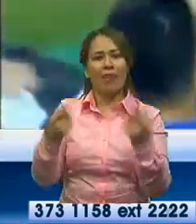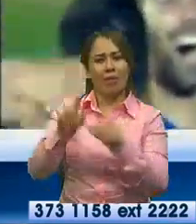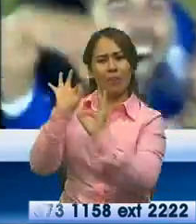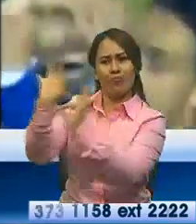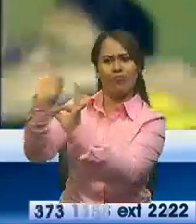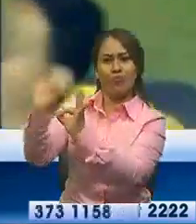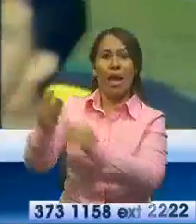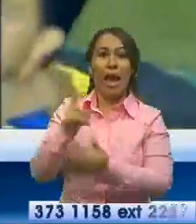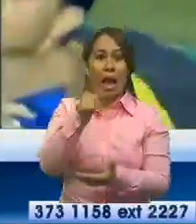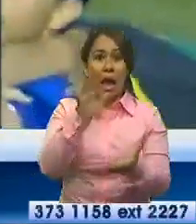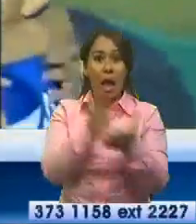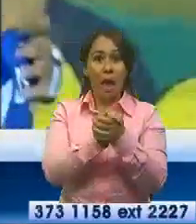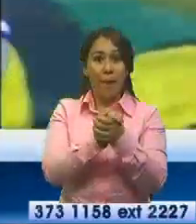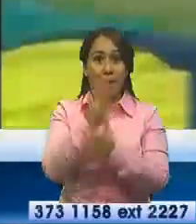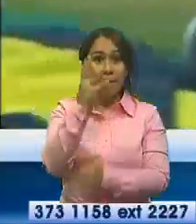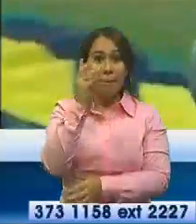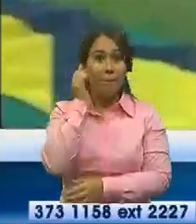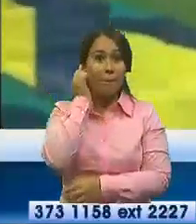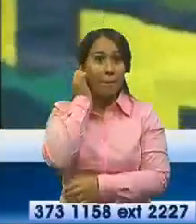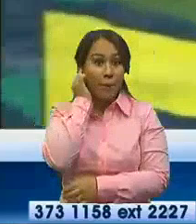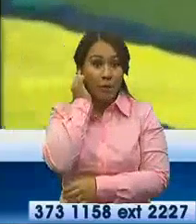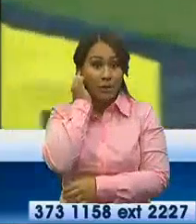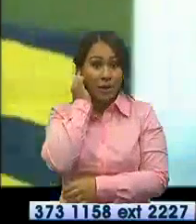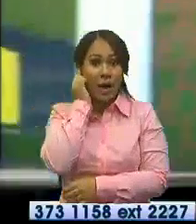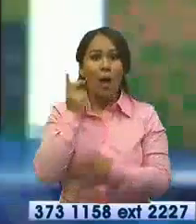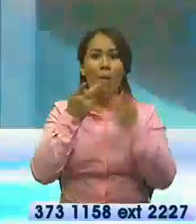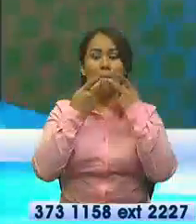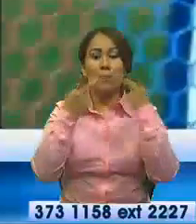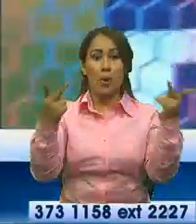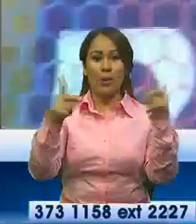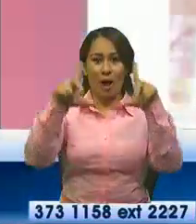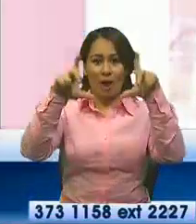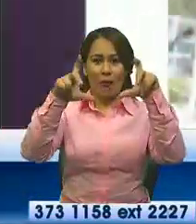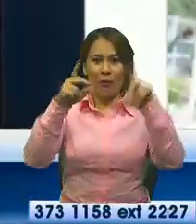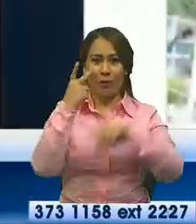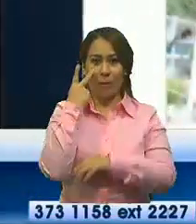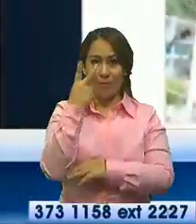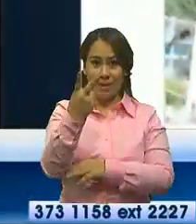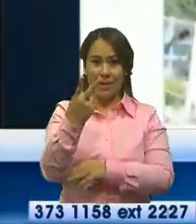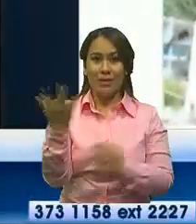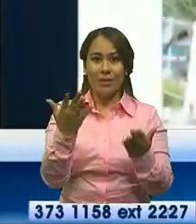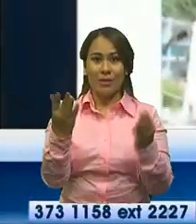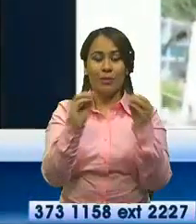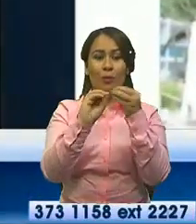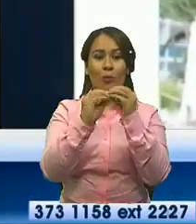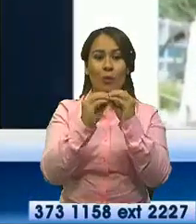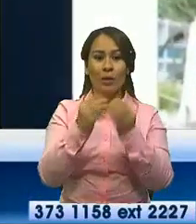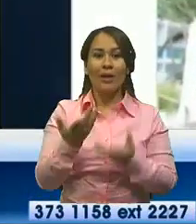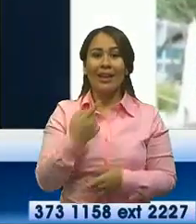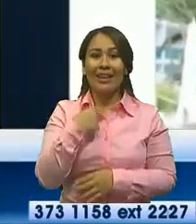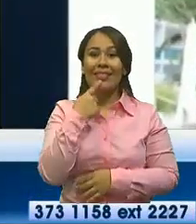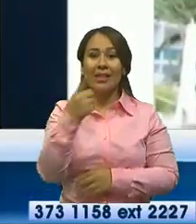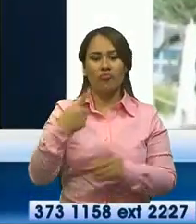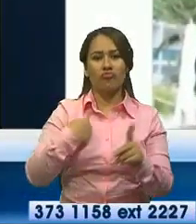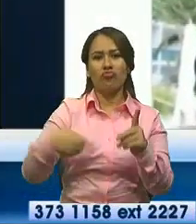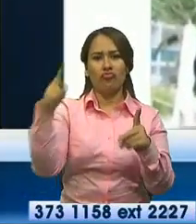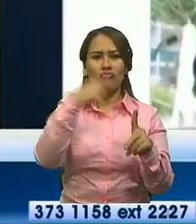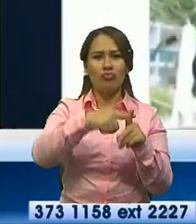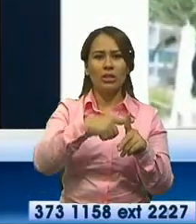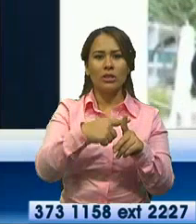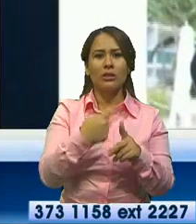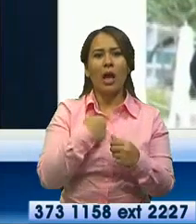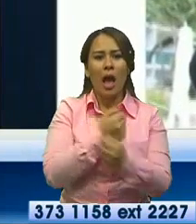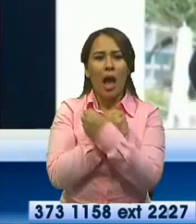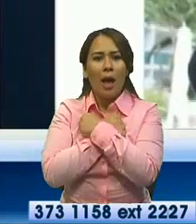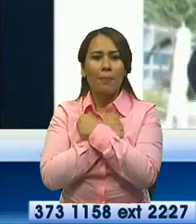La esposa del jugador ecuatoriano además ha publicado esta fotografía en las redes sociales para sumarse a las muestras